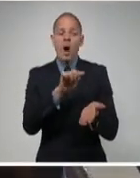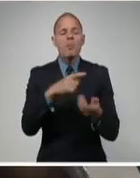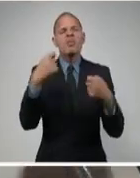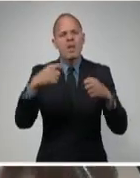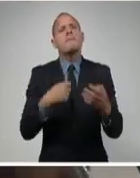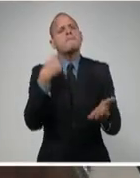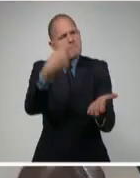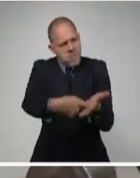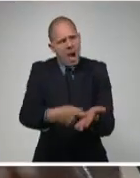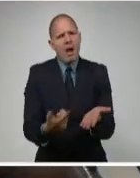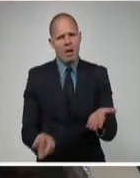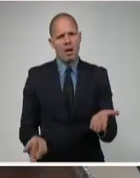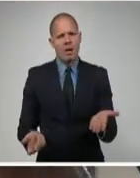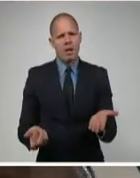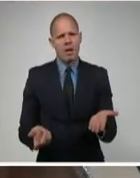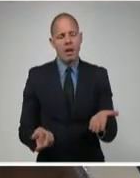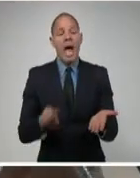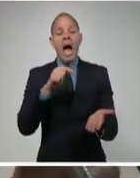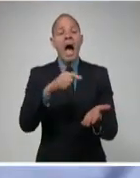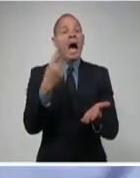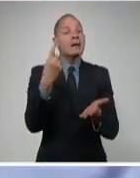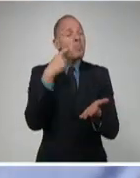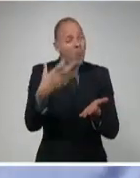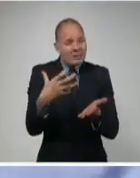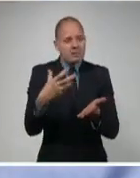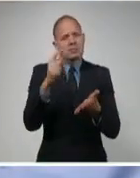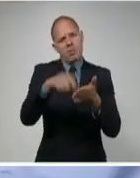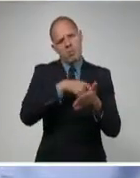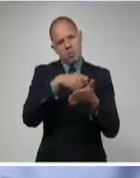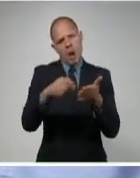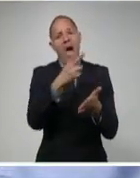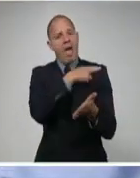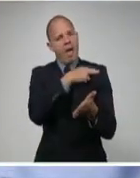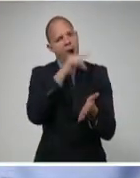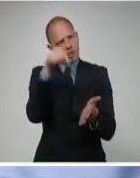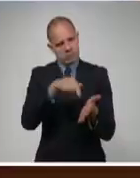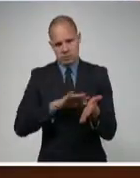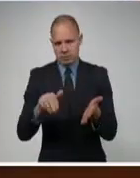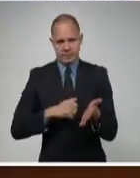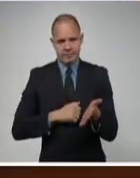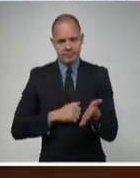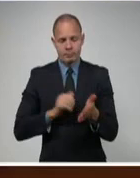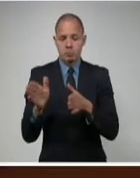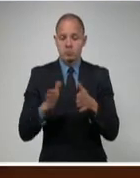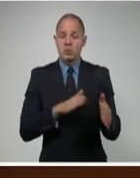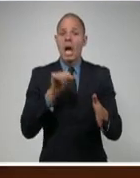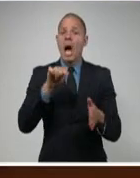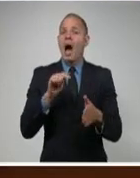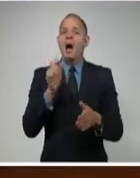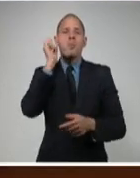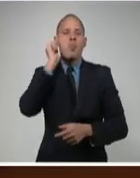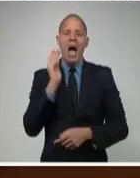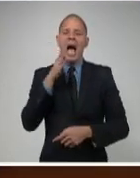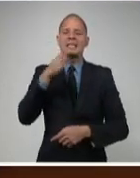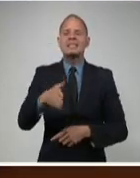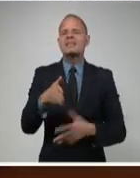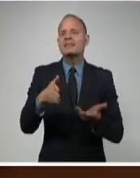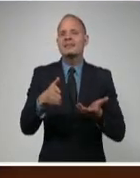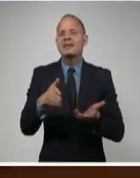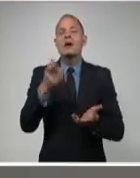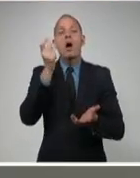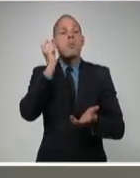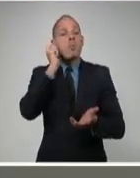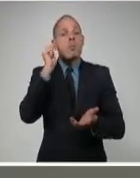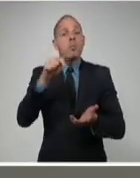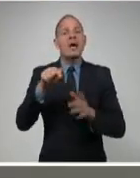papel muy importante la planificación. En esta reunión, a la que asistieron la primera secretaria del partido en Santi Spíritus,